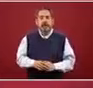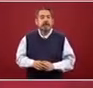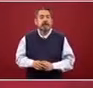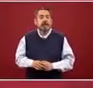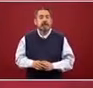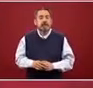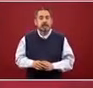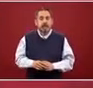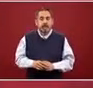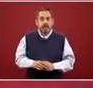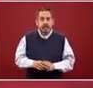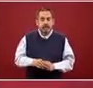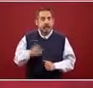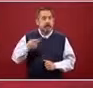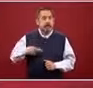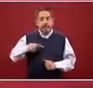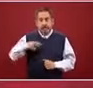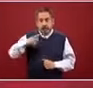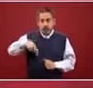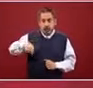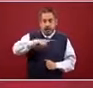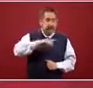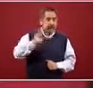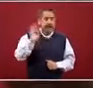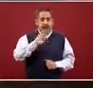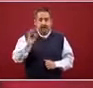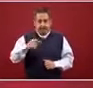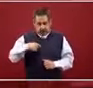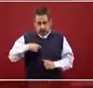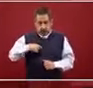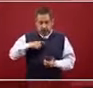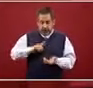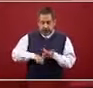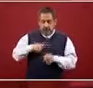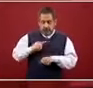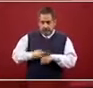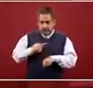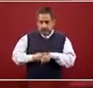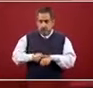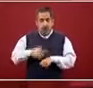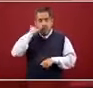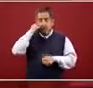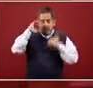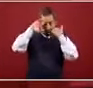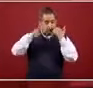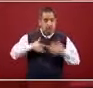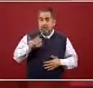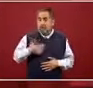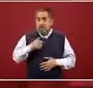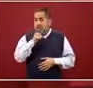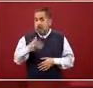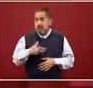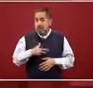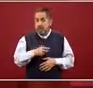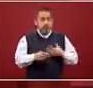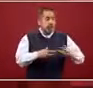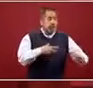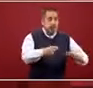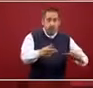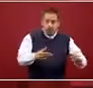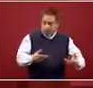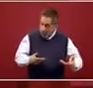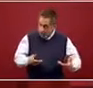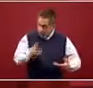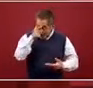sobre las personas que pudieran ser contagiantes aún sin síntomas. Esto ha sido identificado